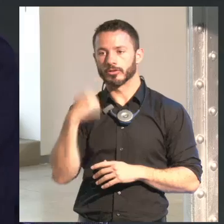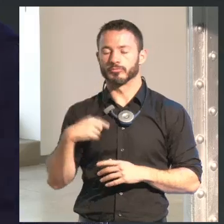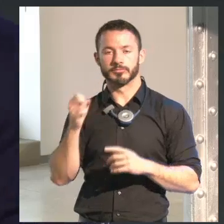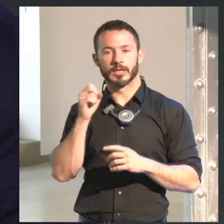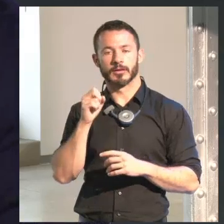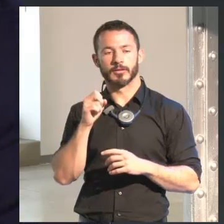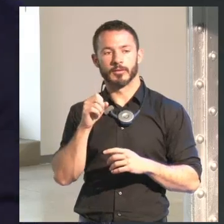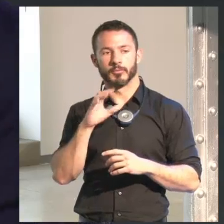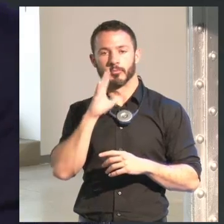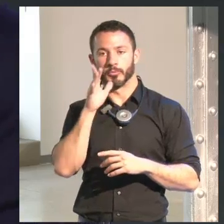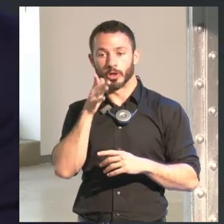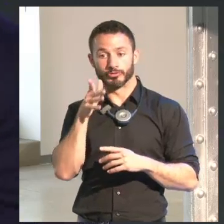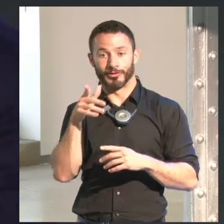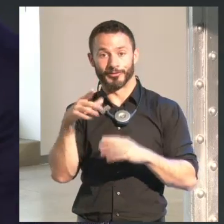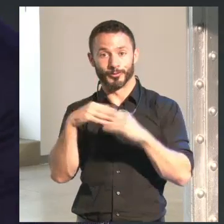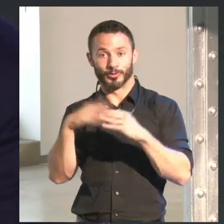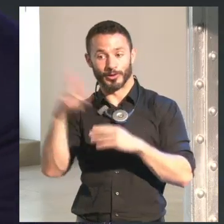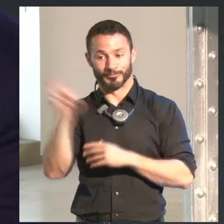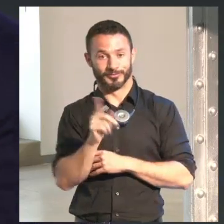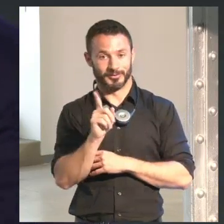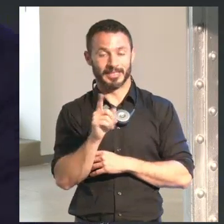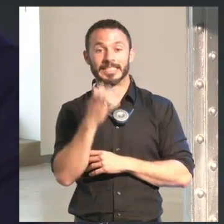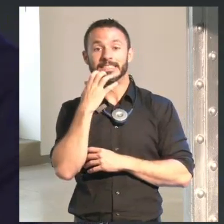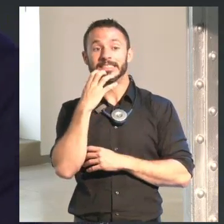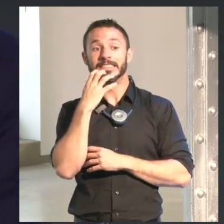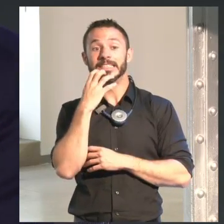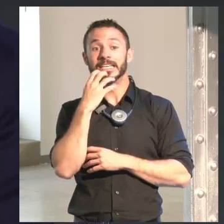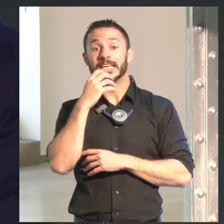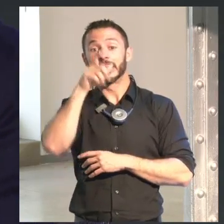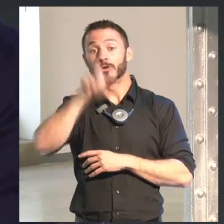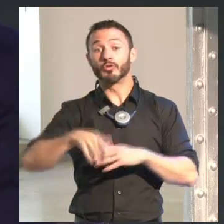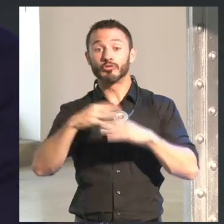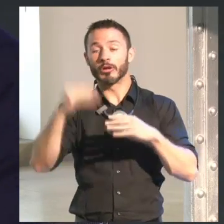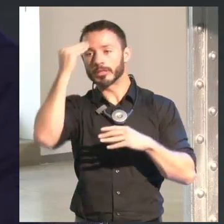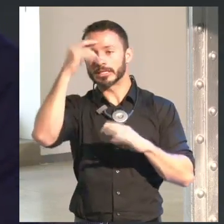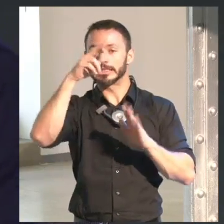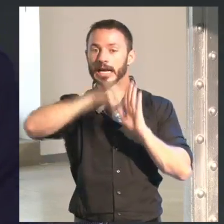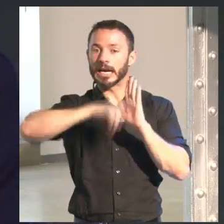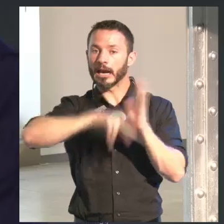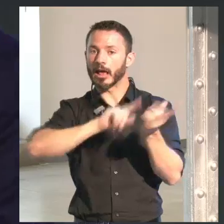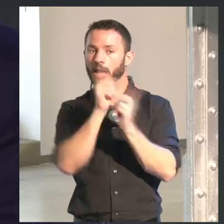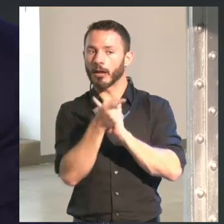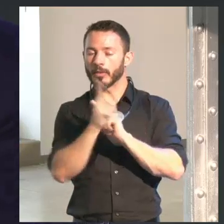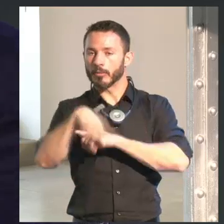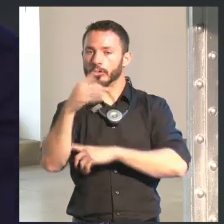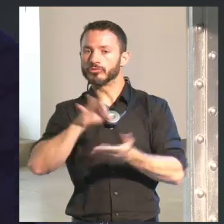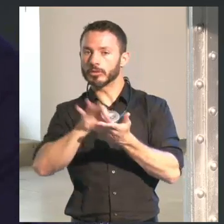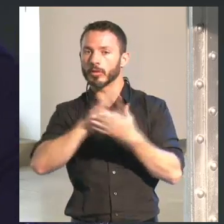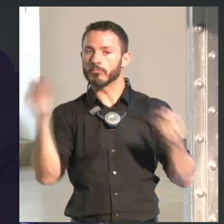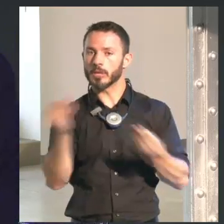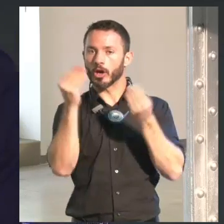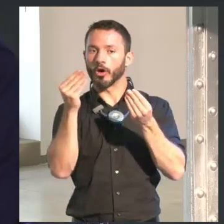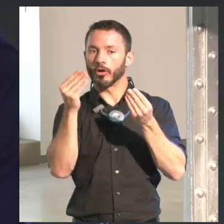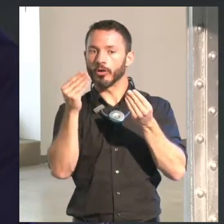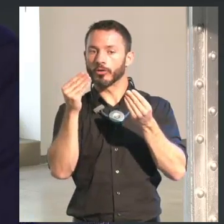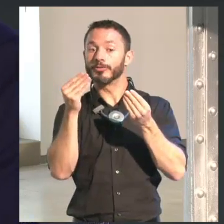visualizar, y por eso no está en este debate el usuario, si el usuario creyera que cambiando las reglas iba a tener un mejor servicio, estaría